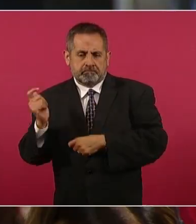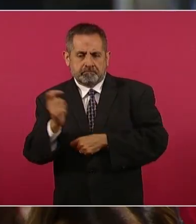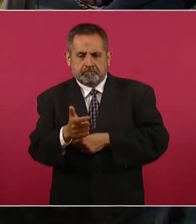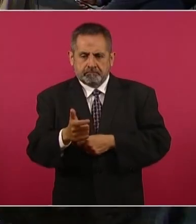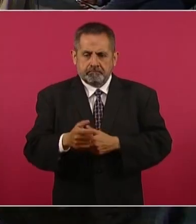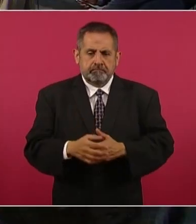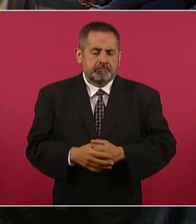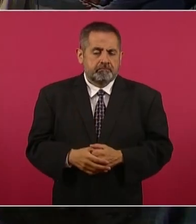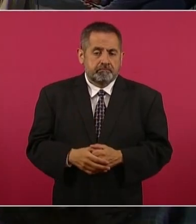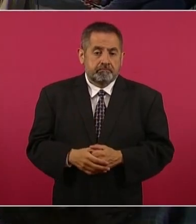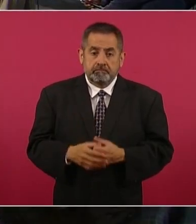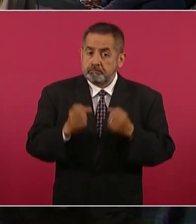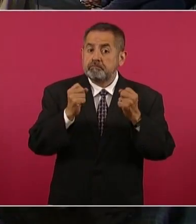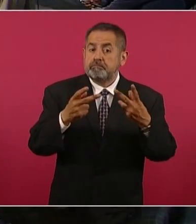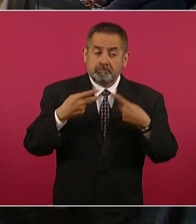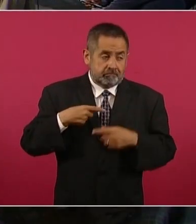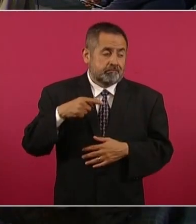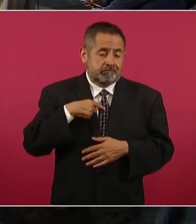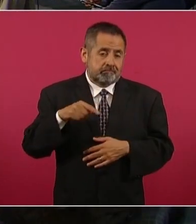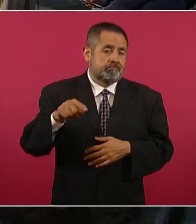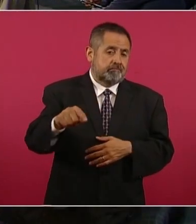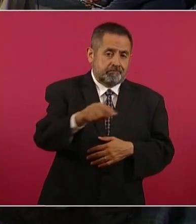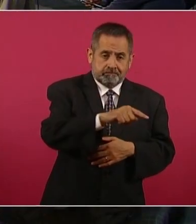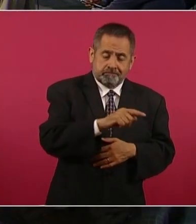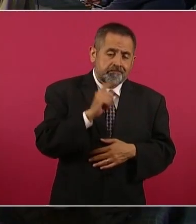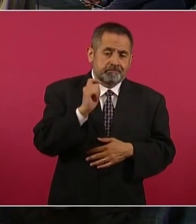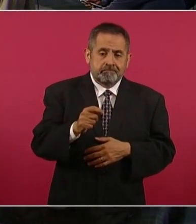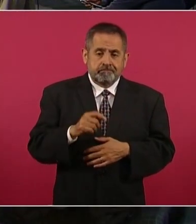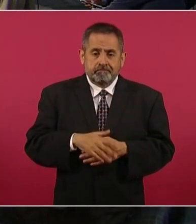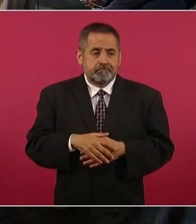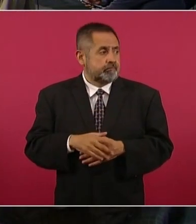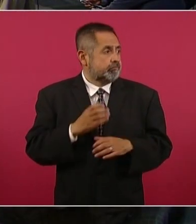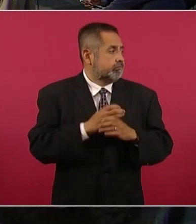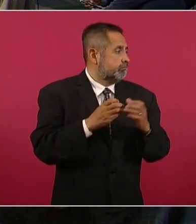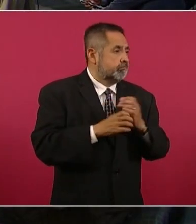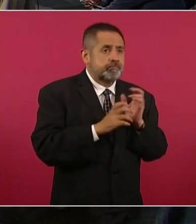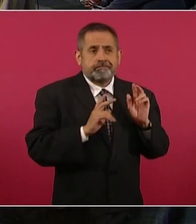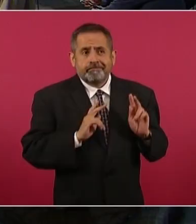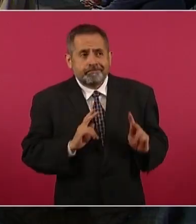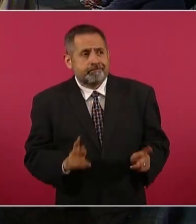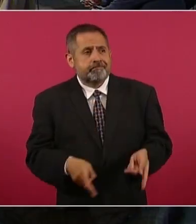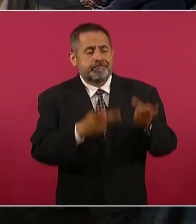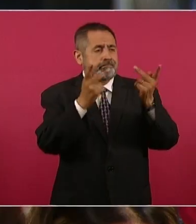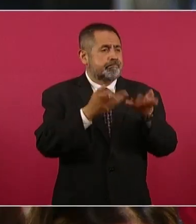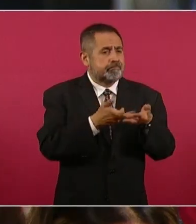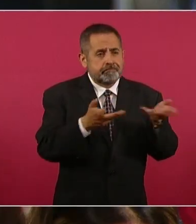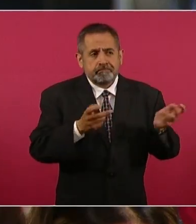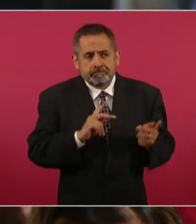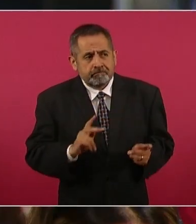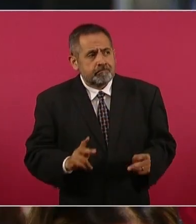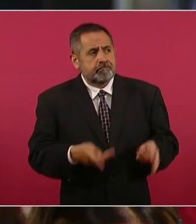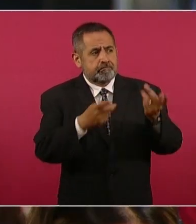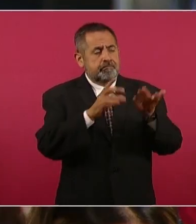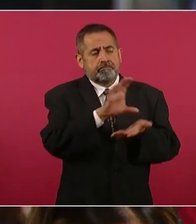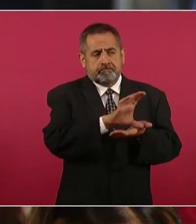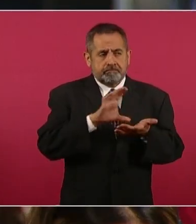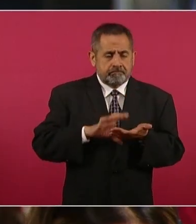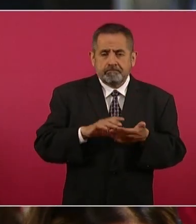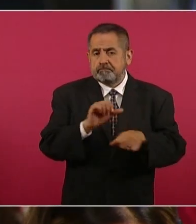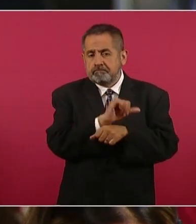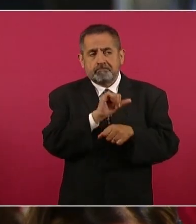recurso. Hubo personas, señor presidente, que vendieron sus propiedades, un solar, en fin, su vehículo,